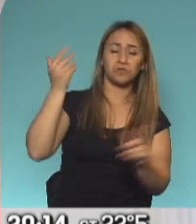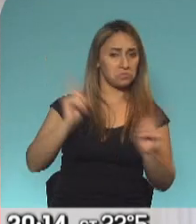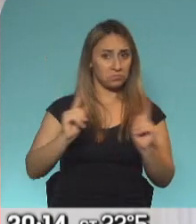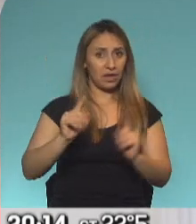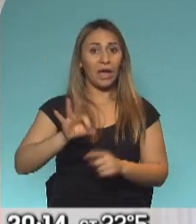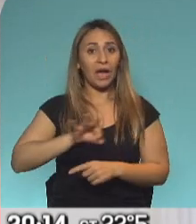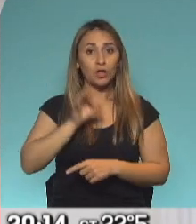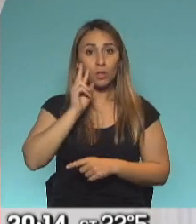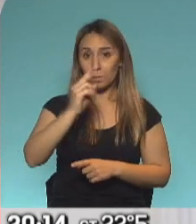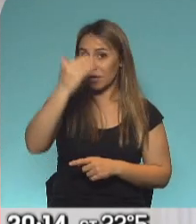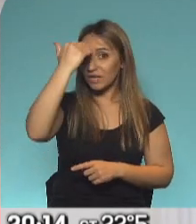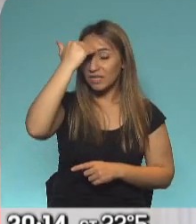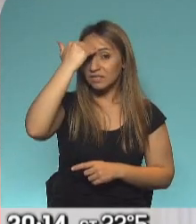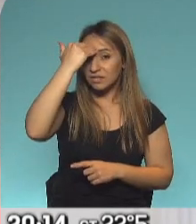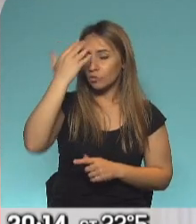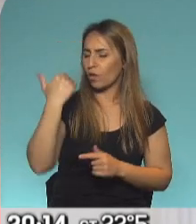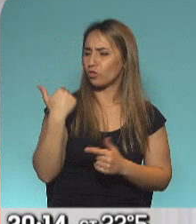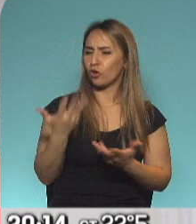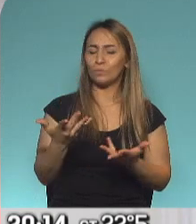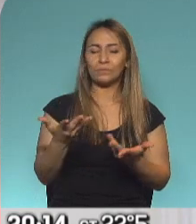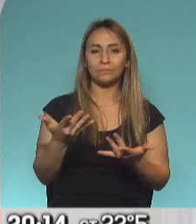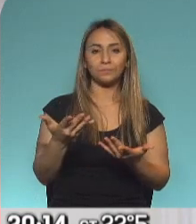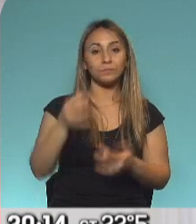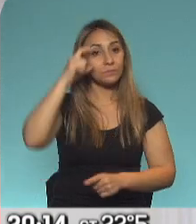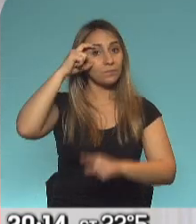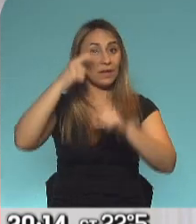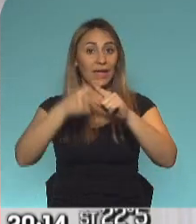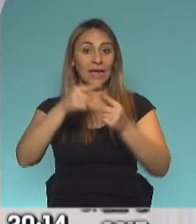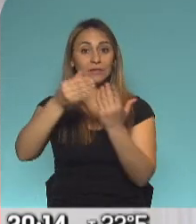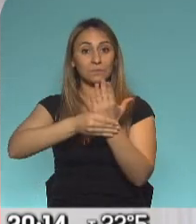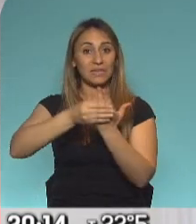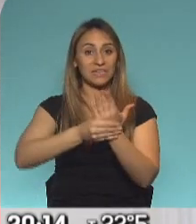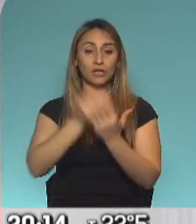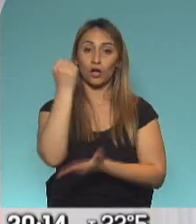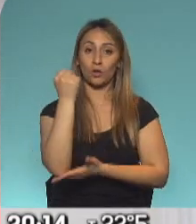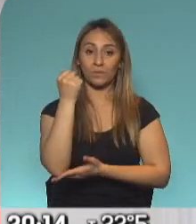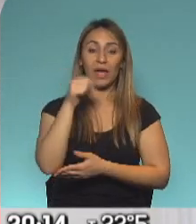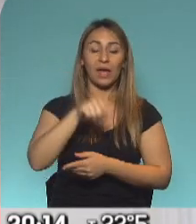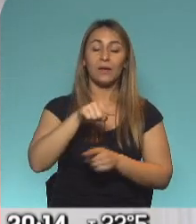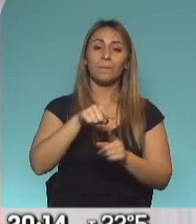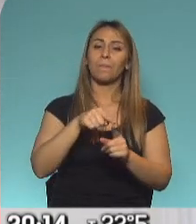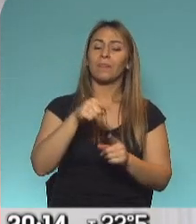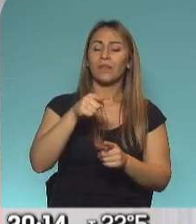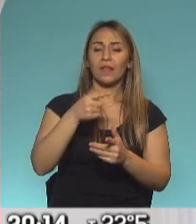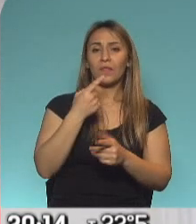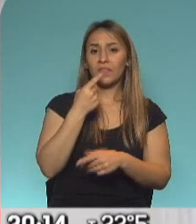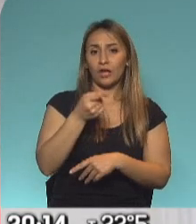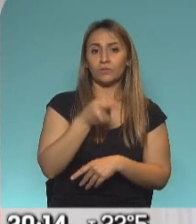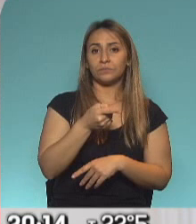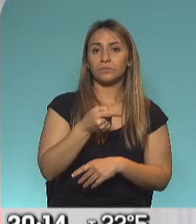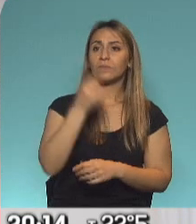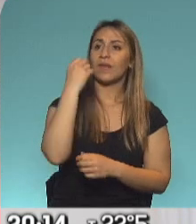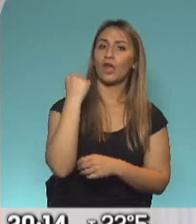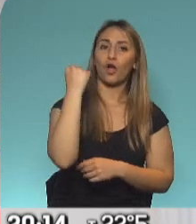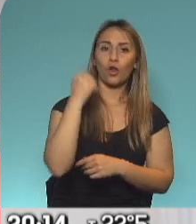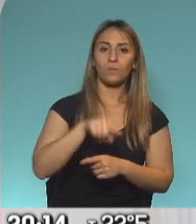2015, cuando el ex ministro de Economía, Alfonso Prat Gay, decía que la economía se